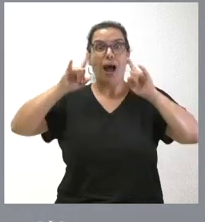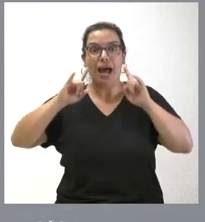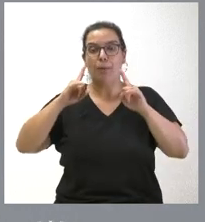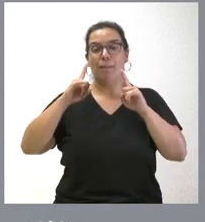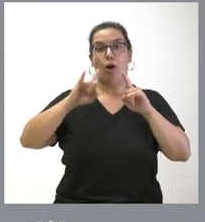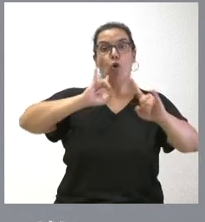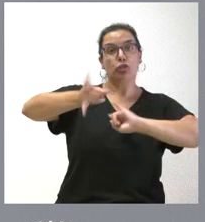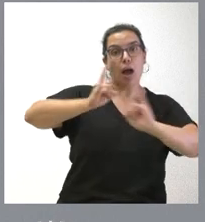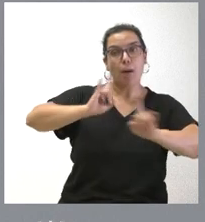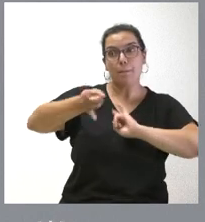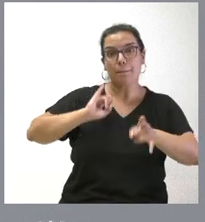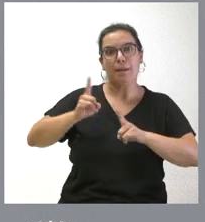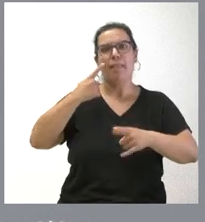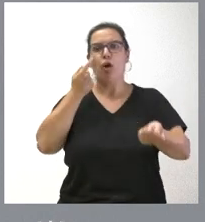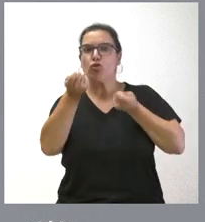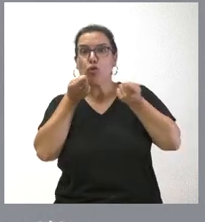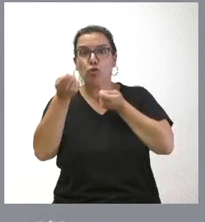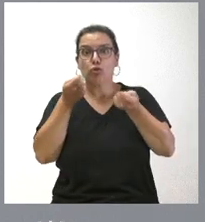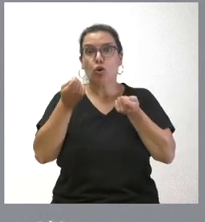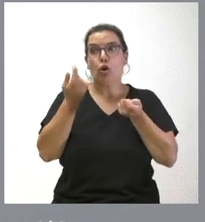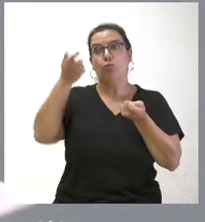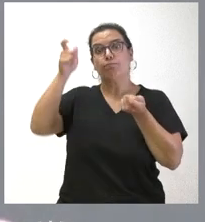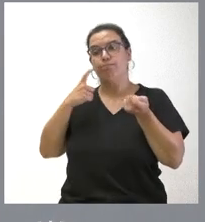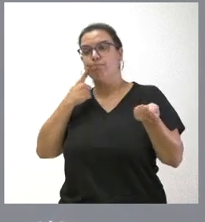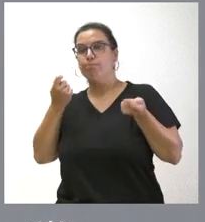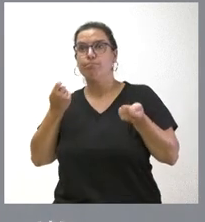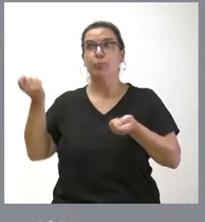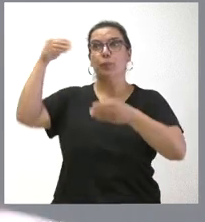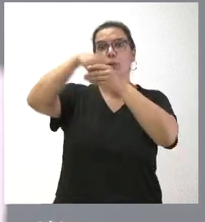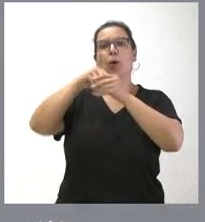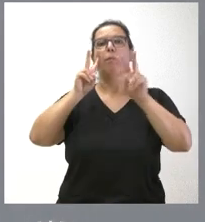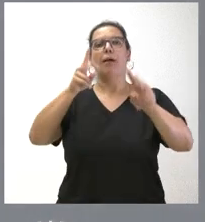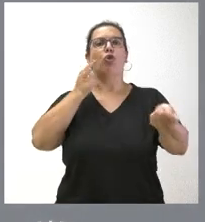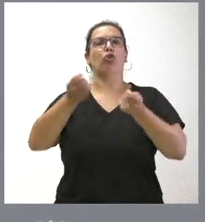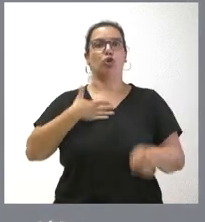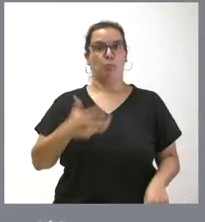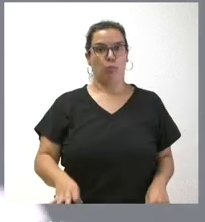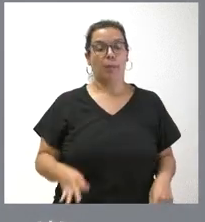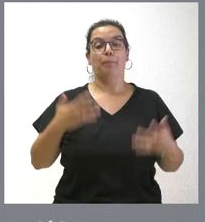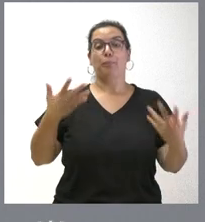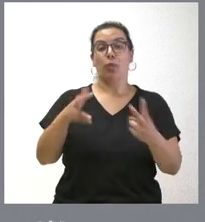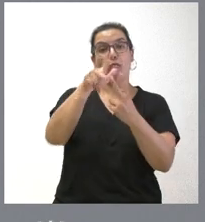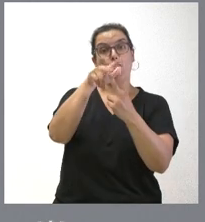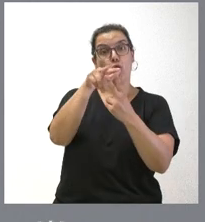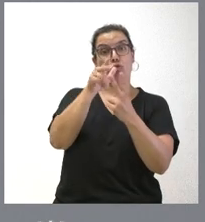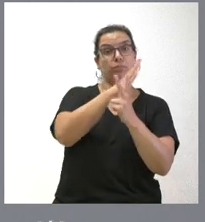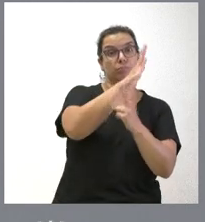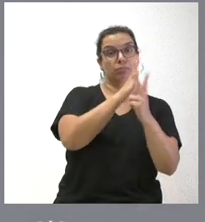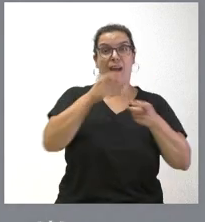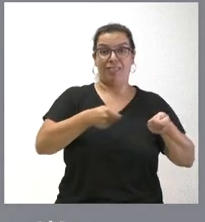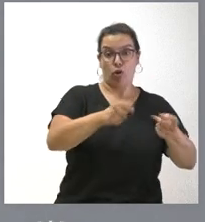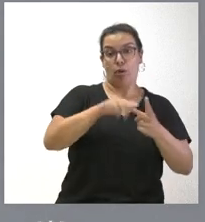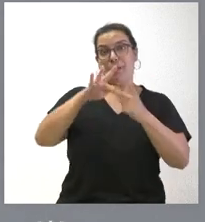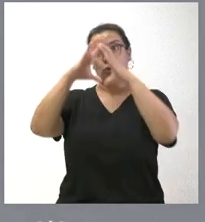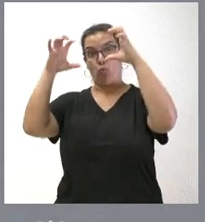llamadas y ser monitorizadas por un tercero al estar alojada en la nube por tanto entre ambas actuaciones hablamos de casi 2